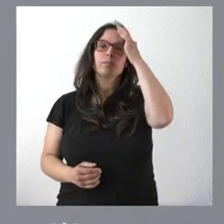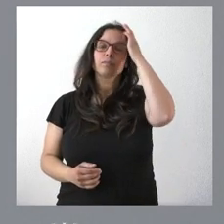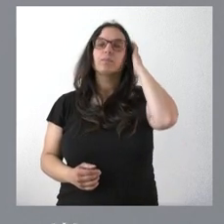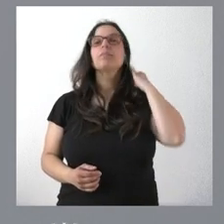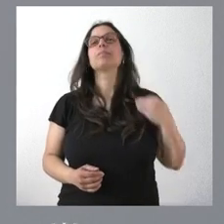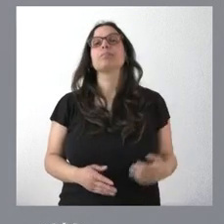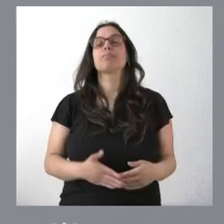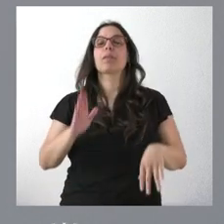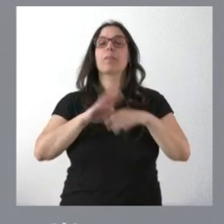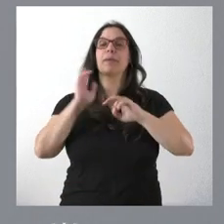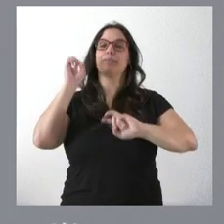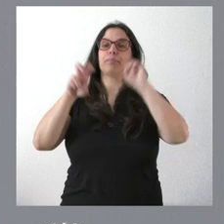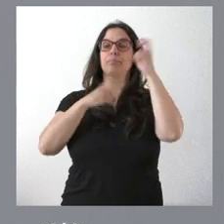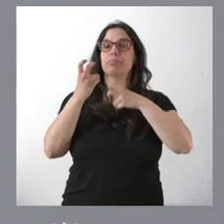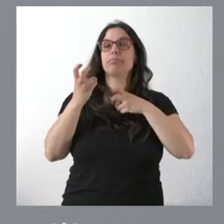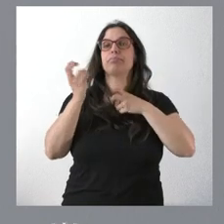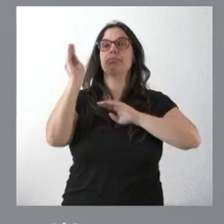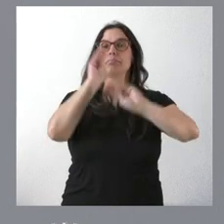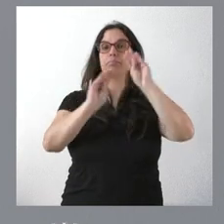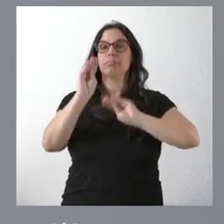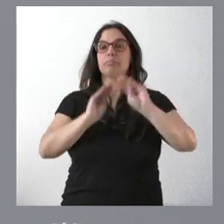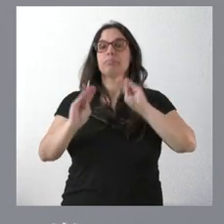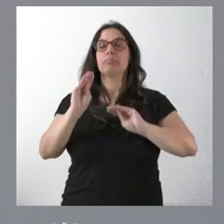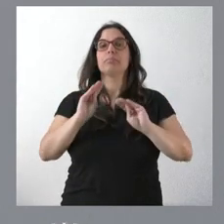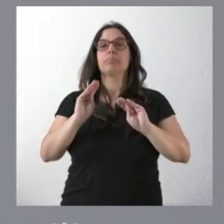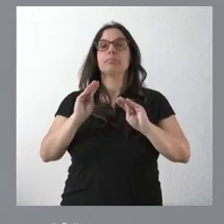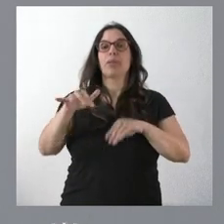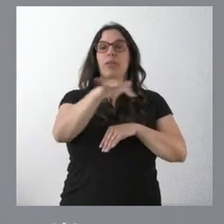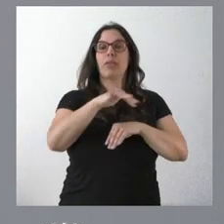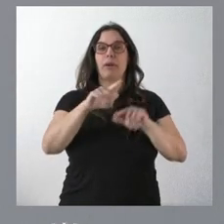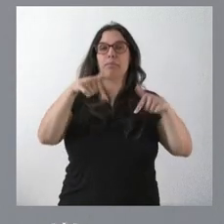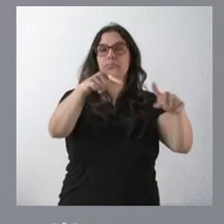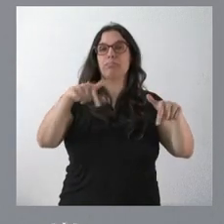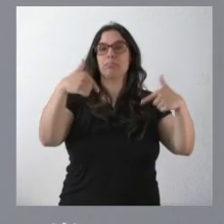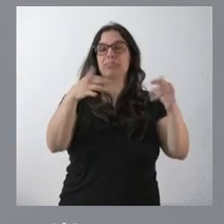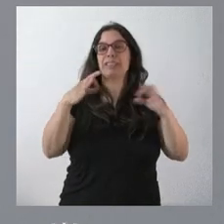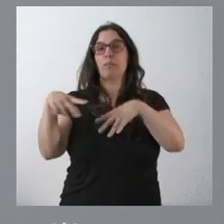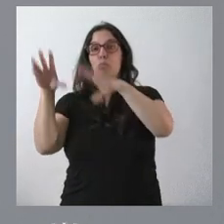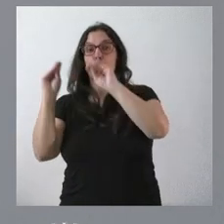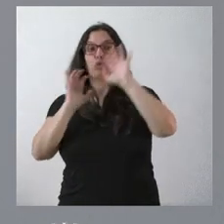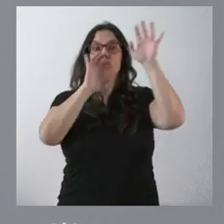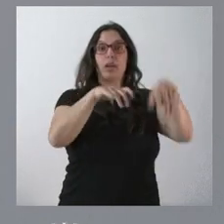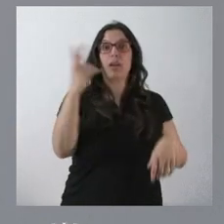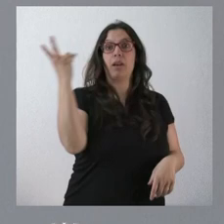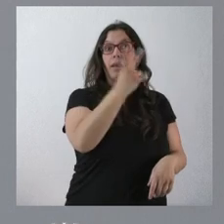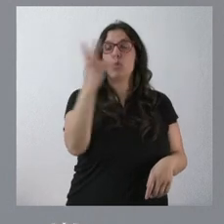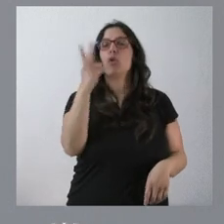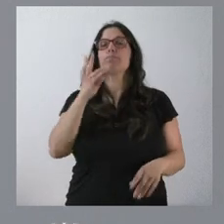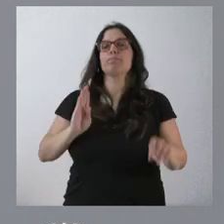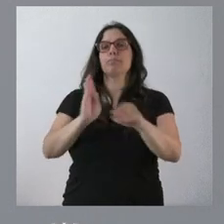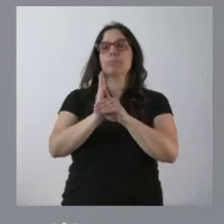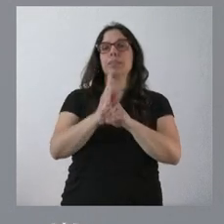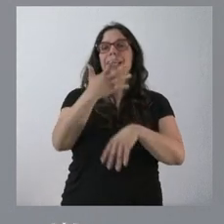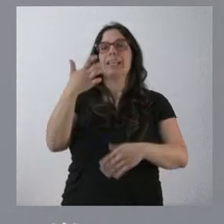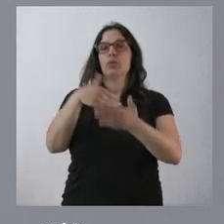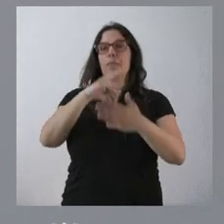Para restaurar los puntos de vertido de inertes en Burgos y en León se invertirán más de 500,000